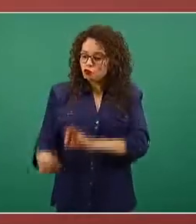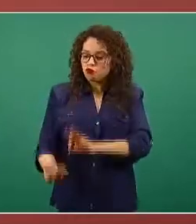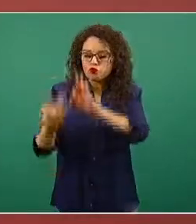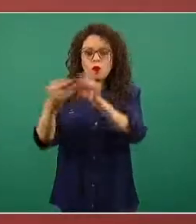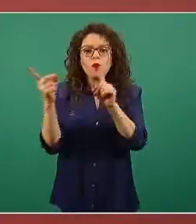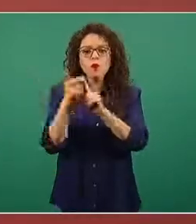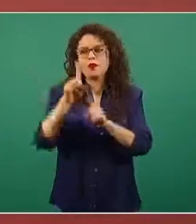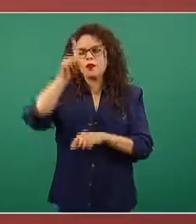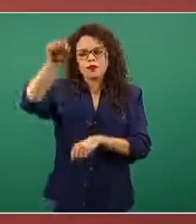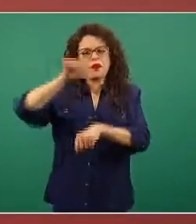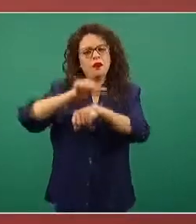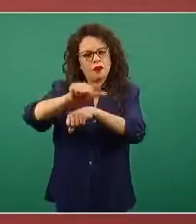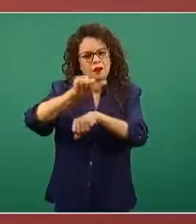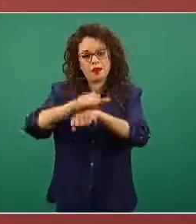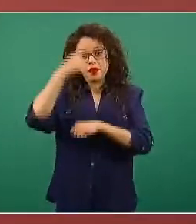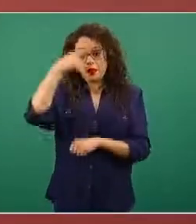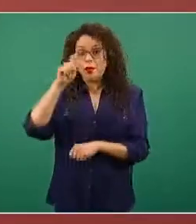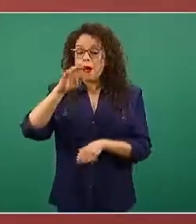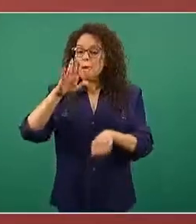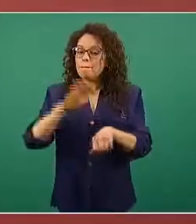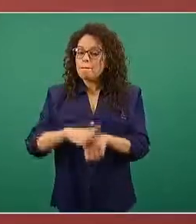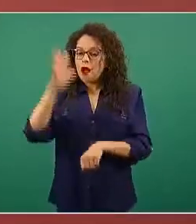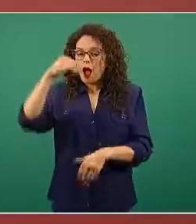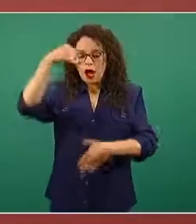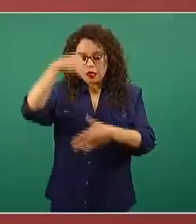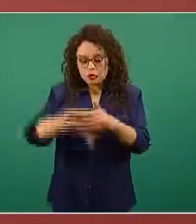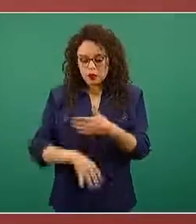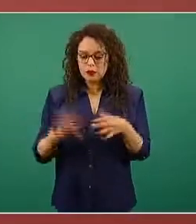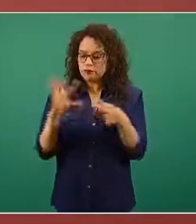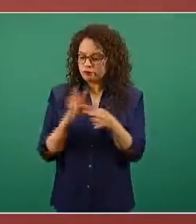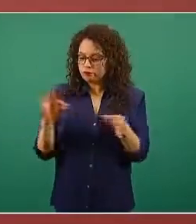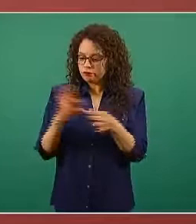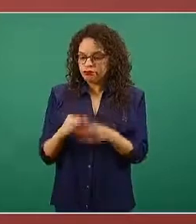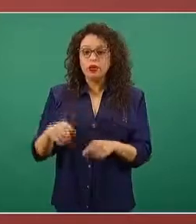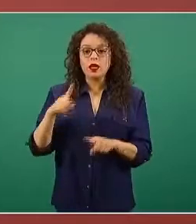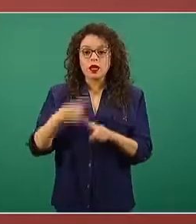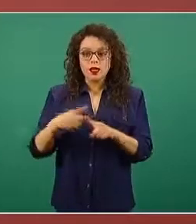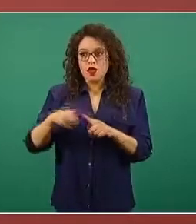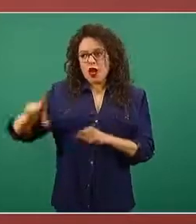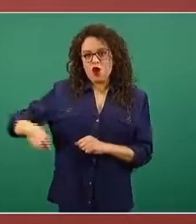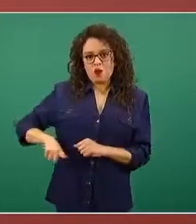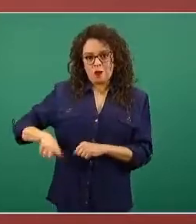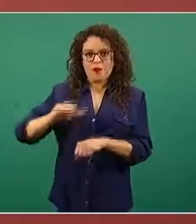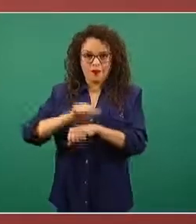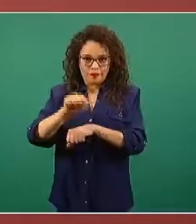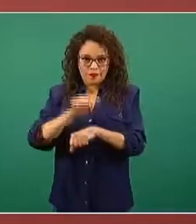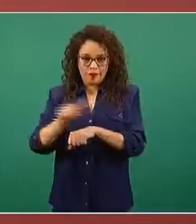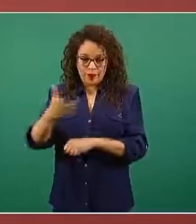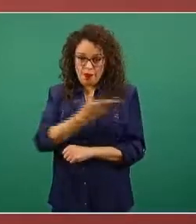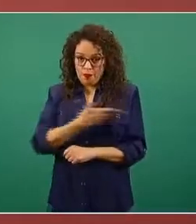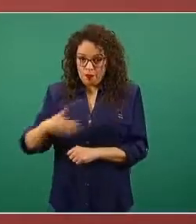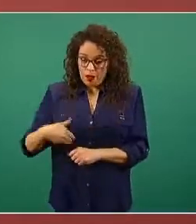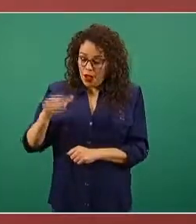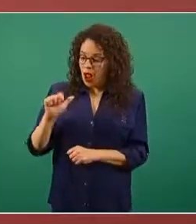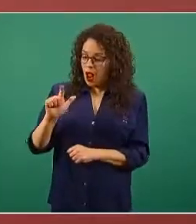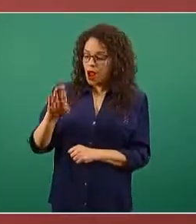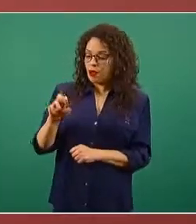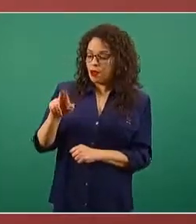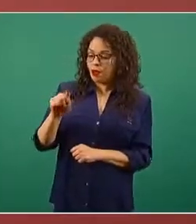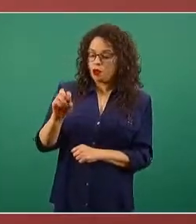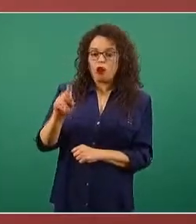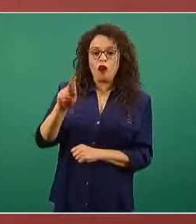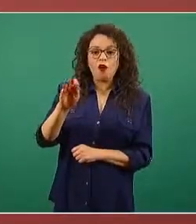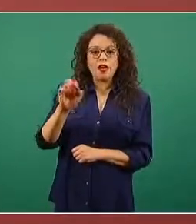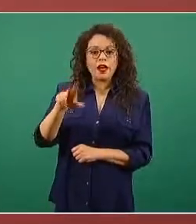tener una exploración amplia, asistida por el gobierno de Argentina, apoyada por el propio presidente Alberto Fernández, para